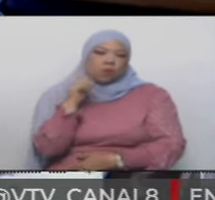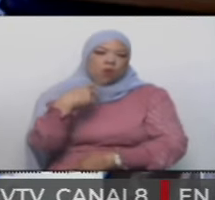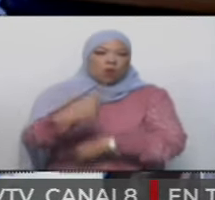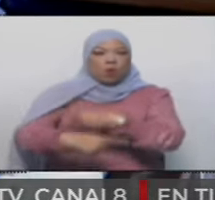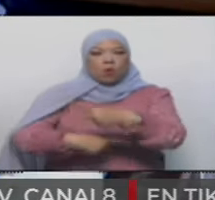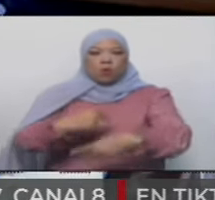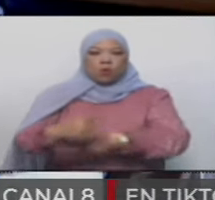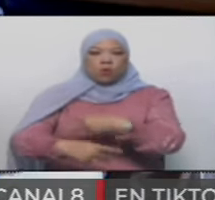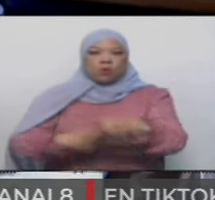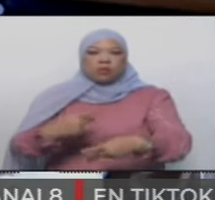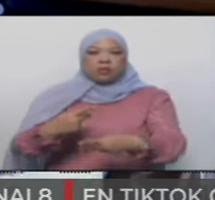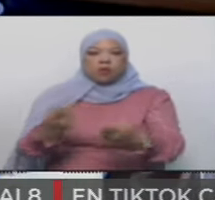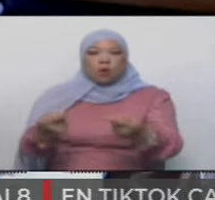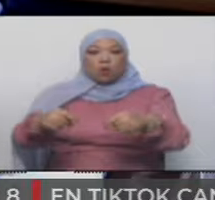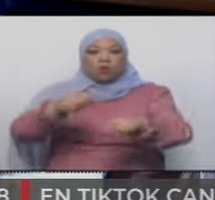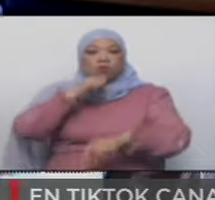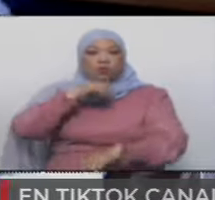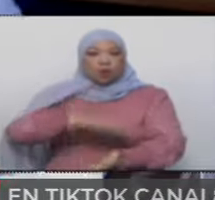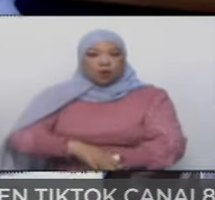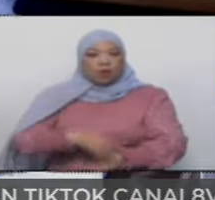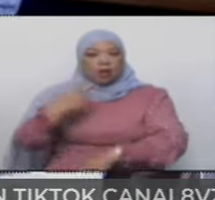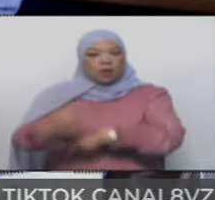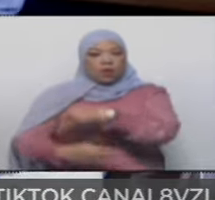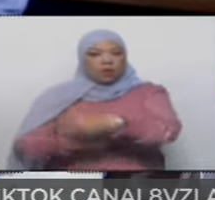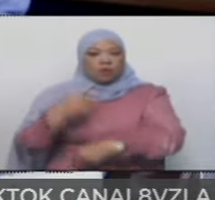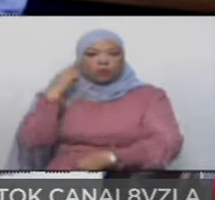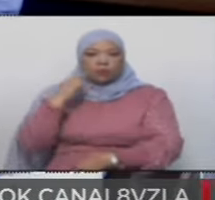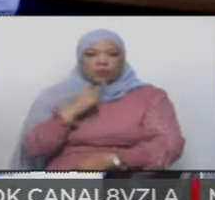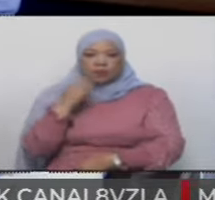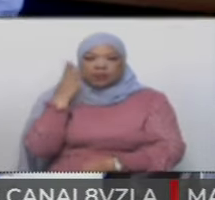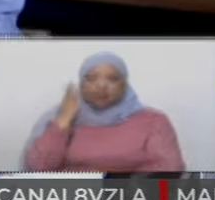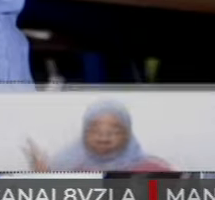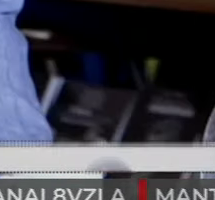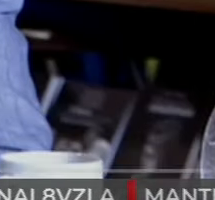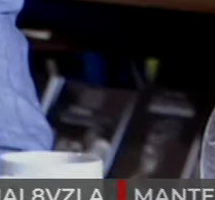proceso del bloque histórico de la Revolución Bolivariana. Adelante.